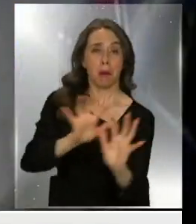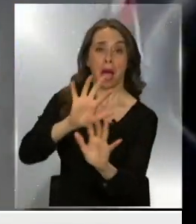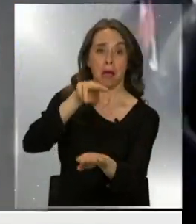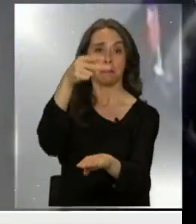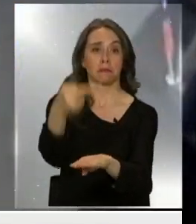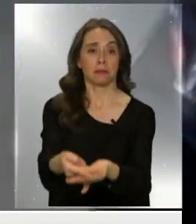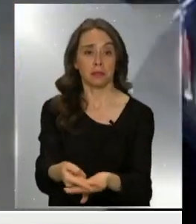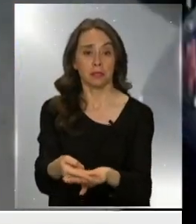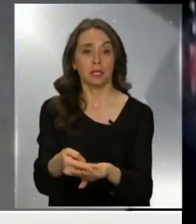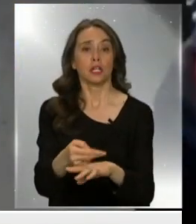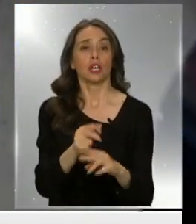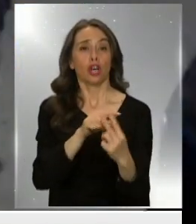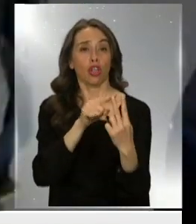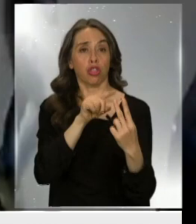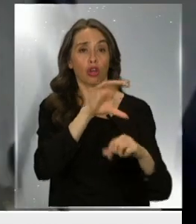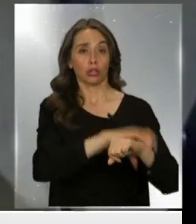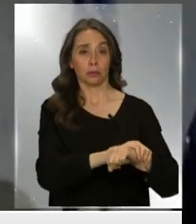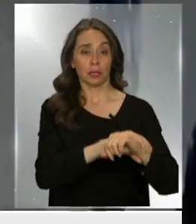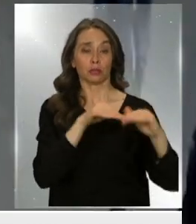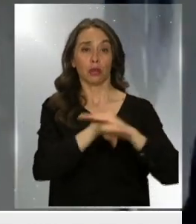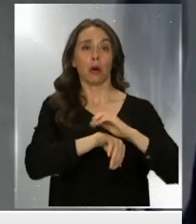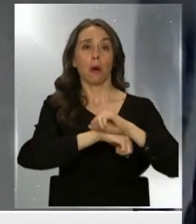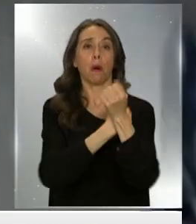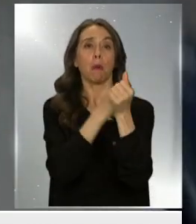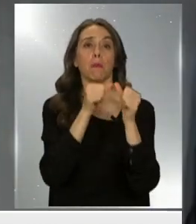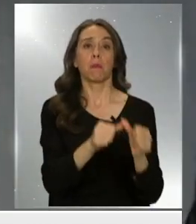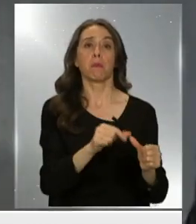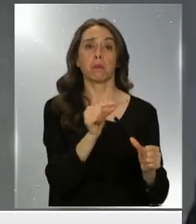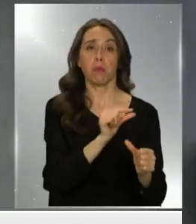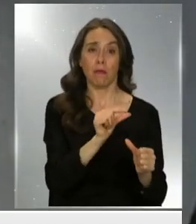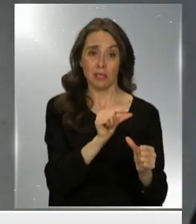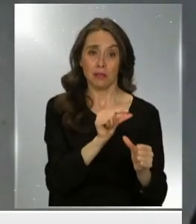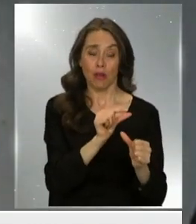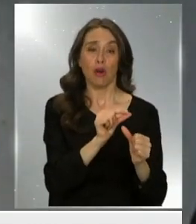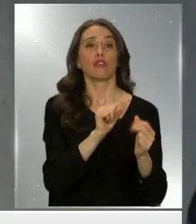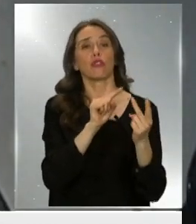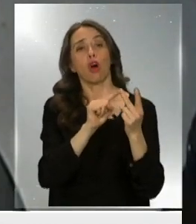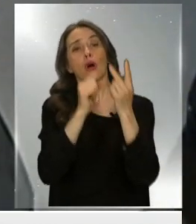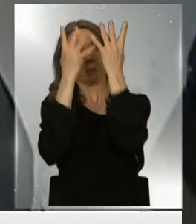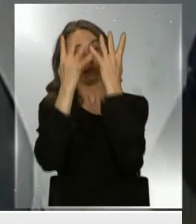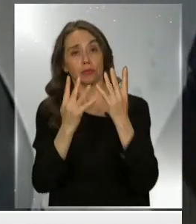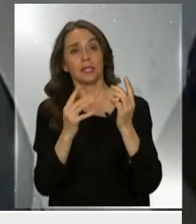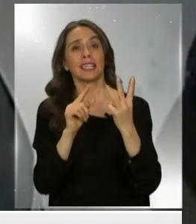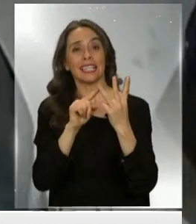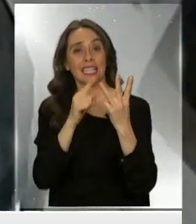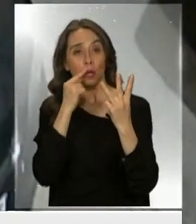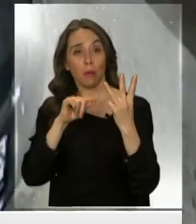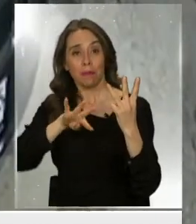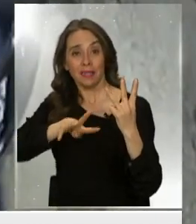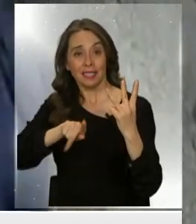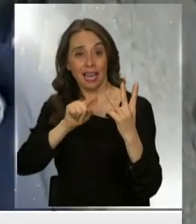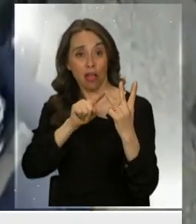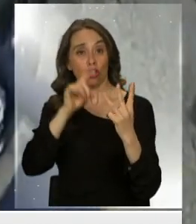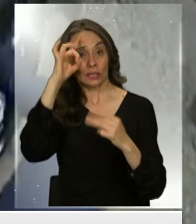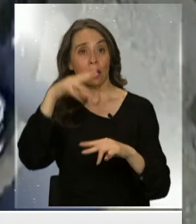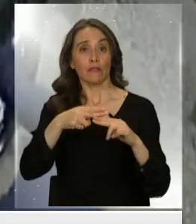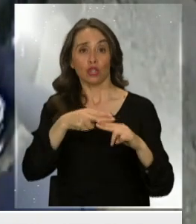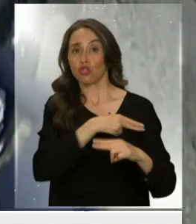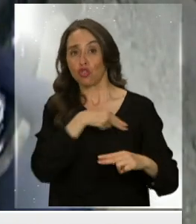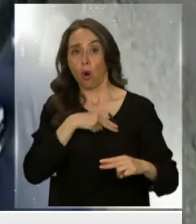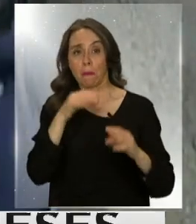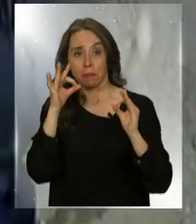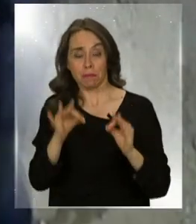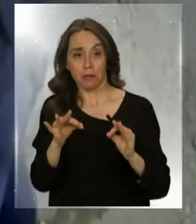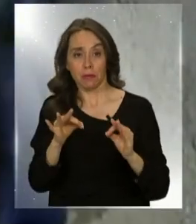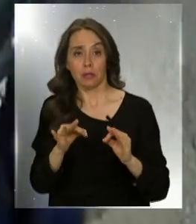mientras los dos detenidos quedaron en internación provisoria y prisión preventiva contra el tercer asaltante plenamente identificado